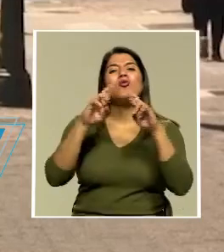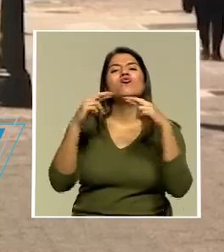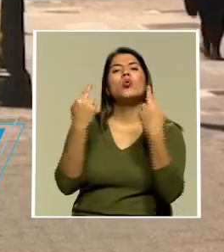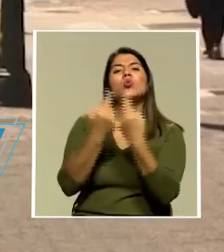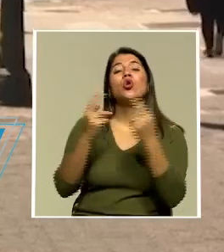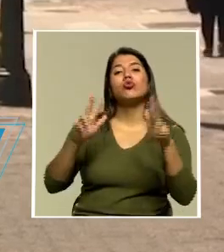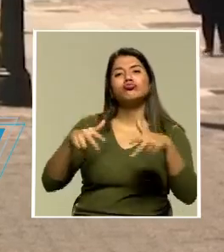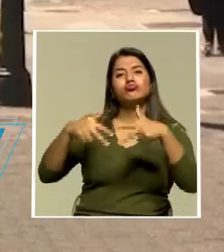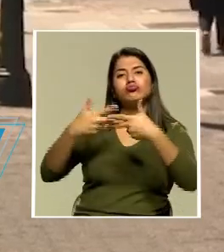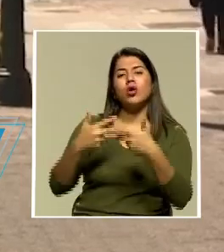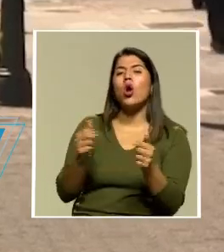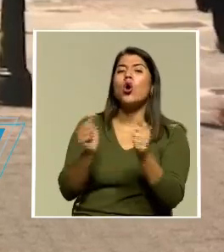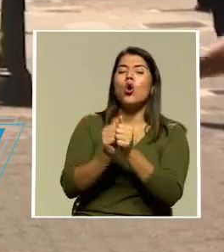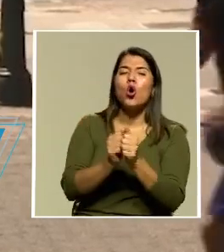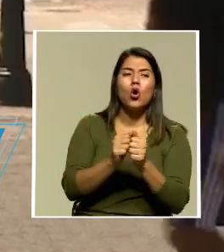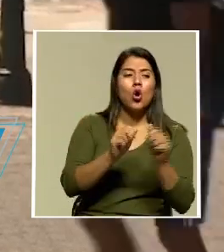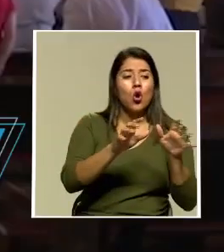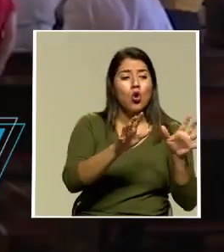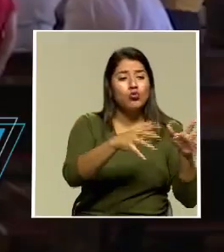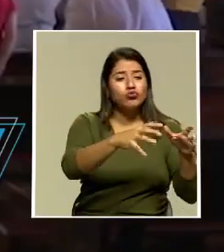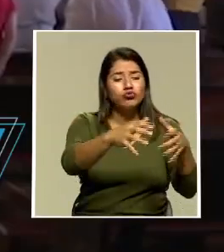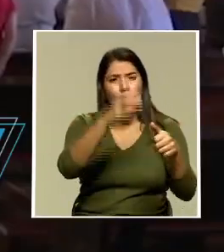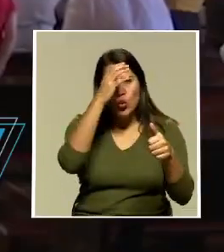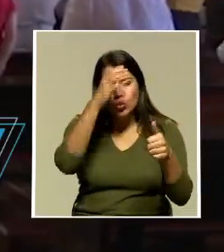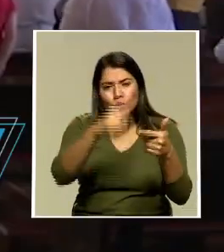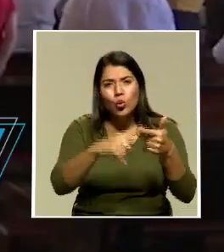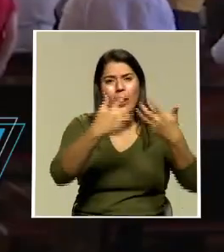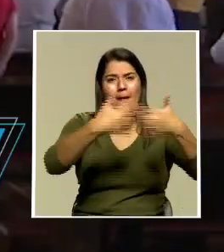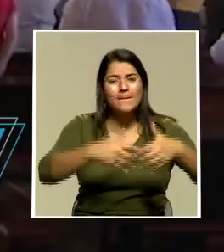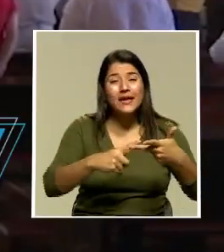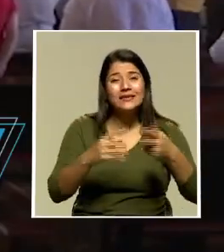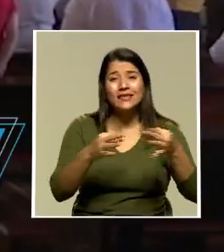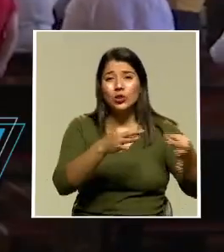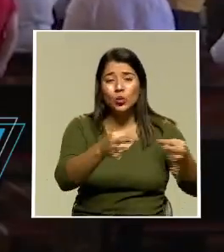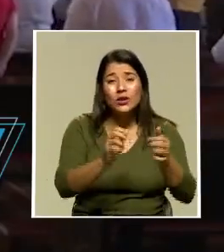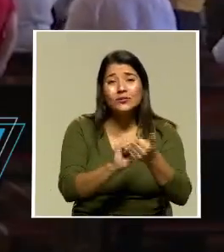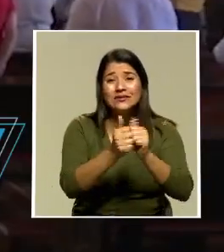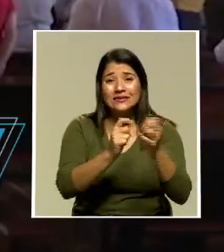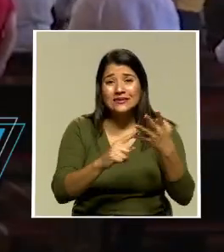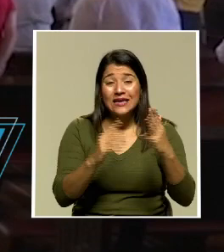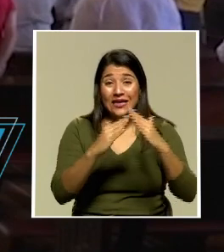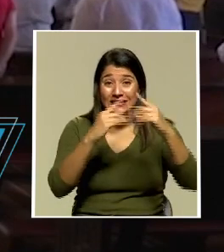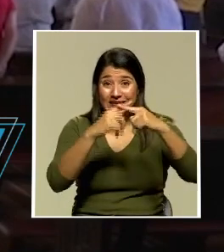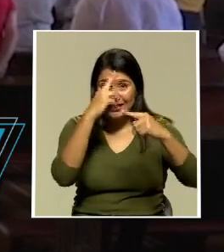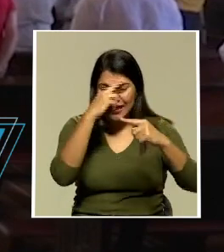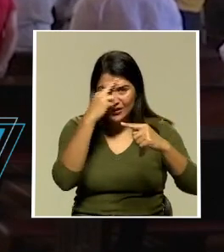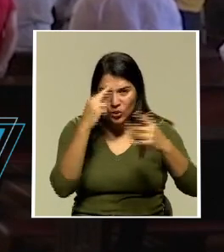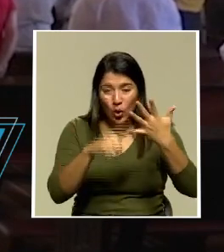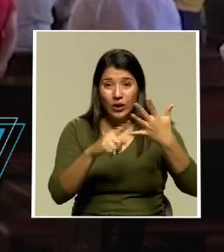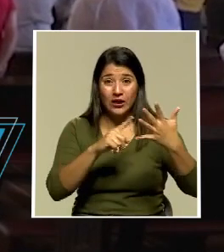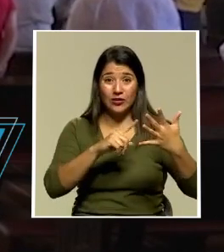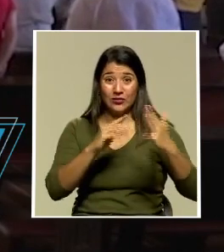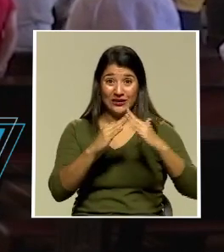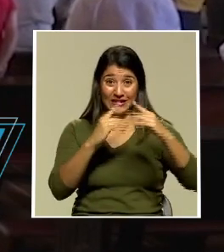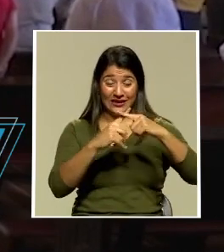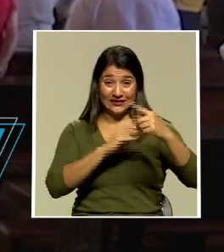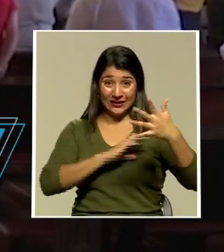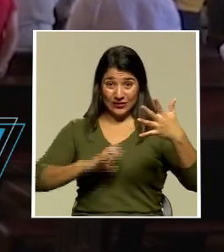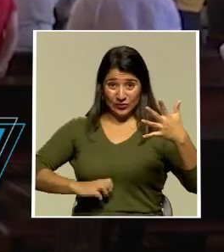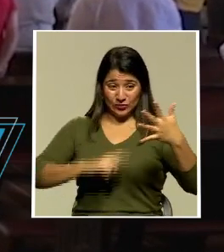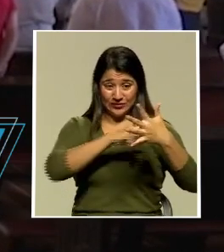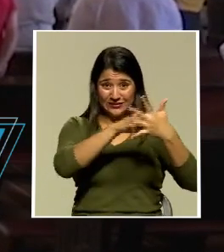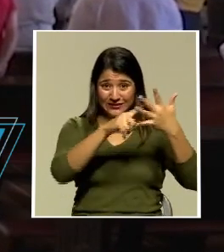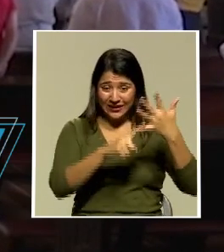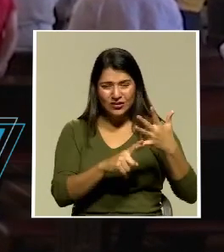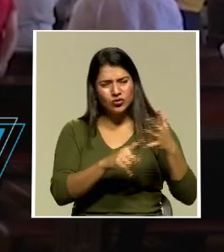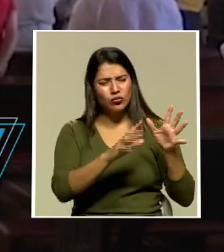cultura, empresariado, turismo, deportes, la Conferencia Episcopal y la Alianza Evangélica. Son 6 encuentros que se